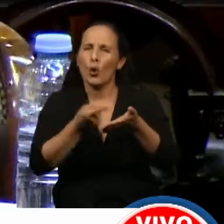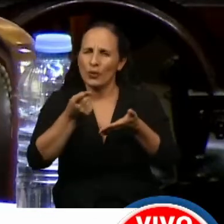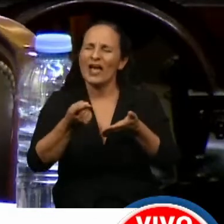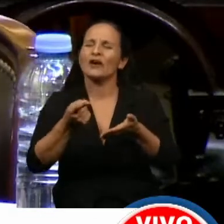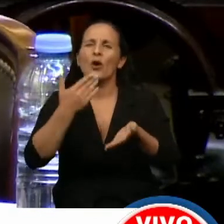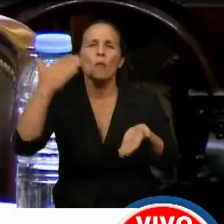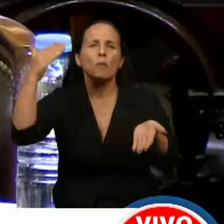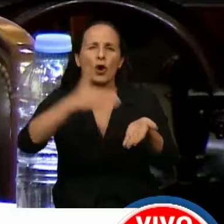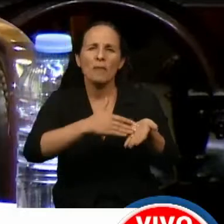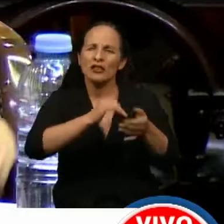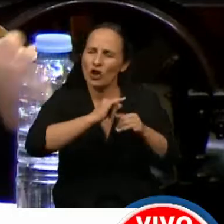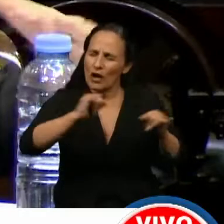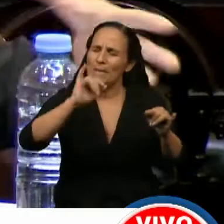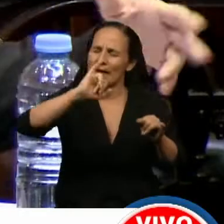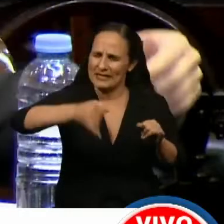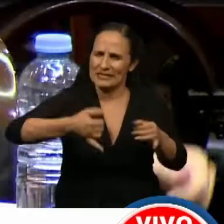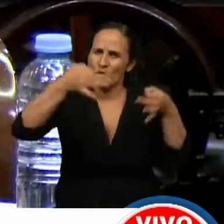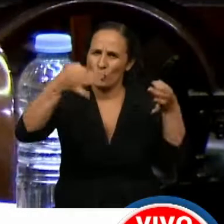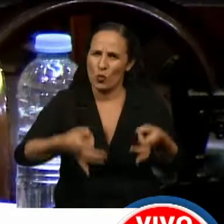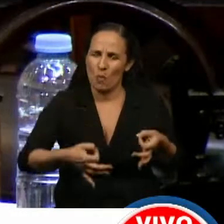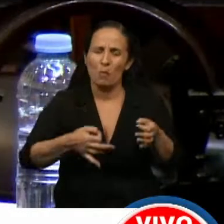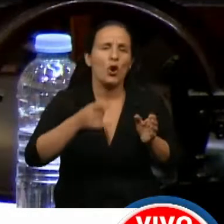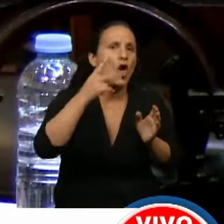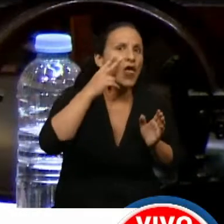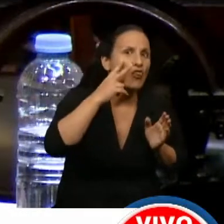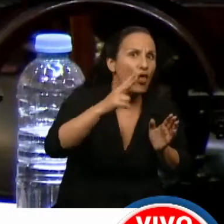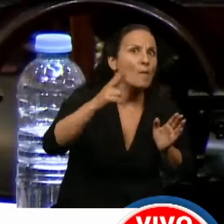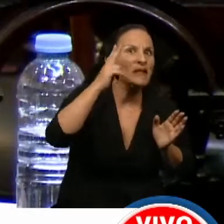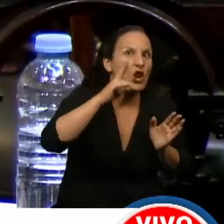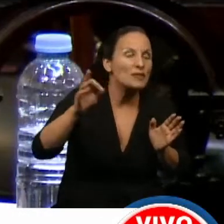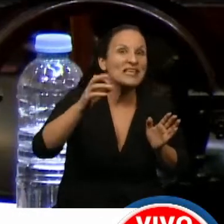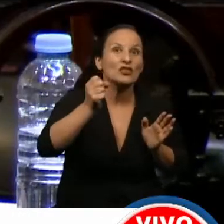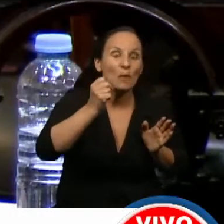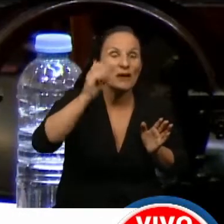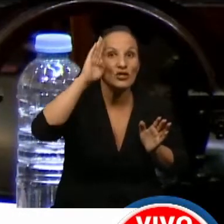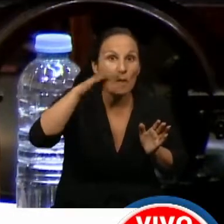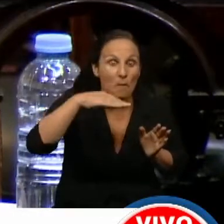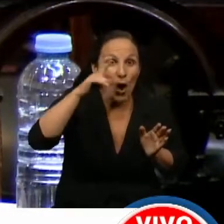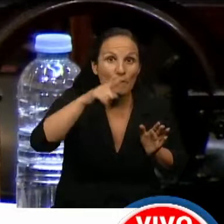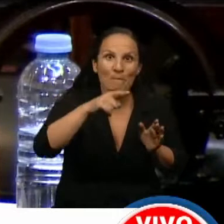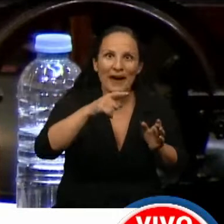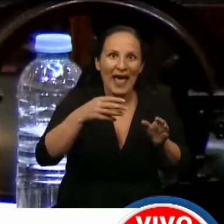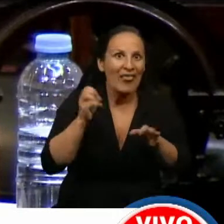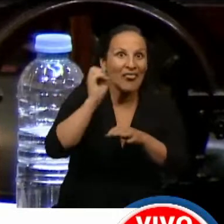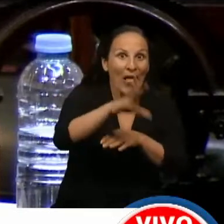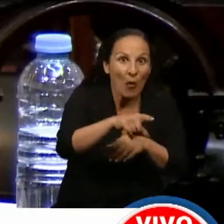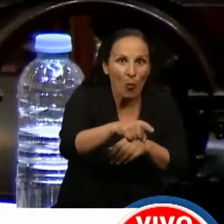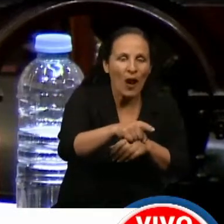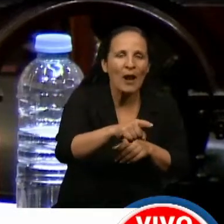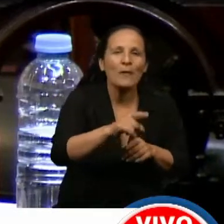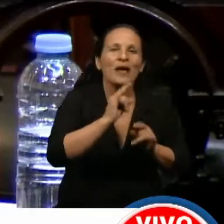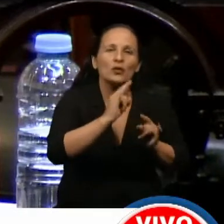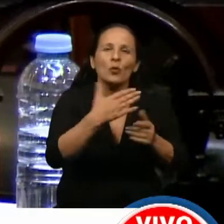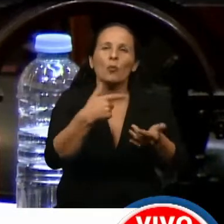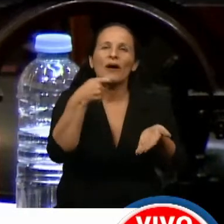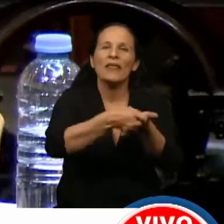una de sus promesas de campaña. Porque con los 2.900 pesos que por mes les van a devolver, van a poder